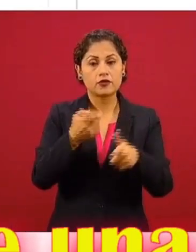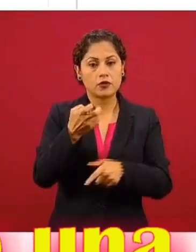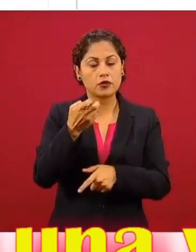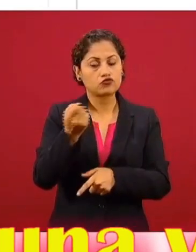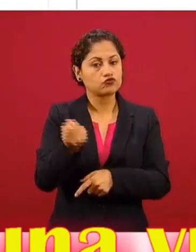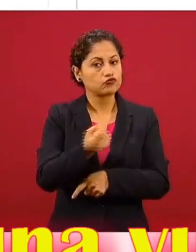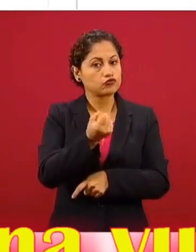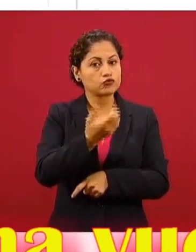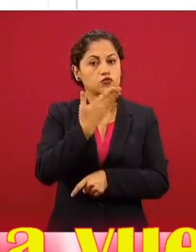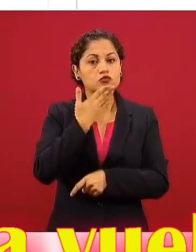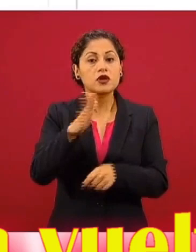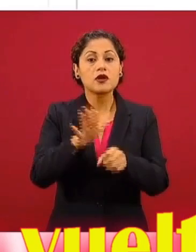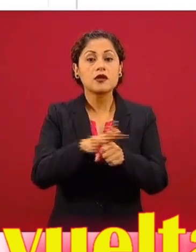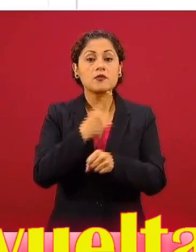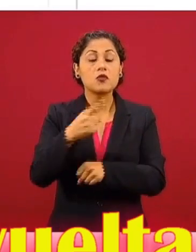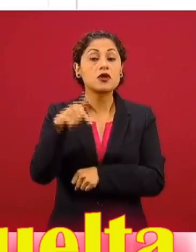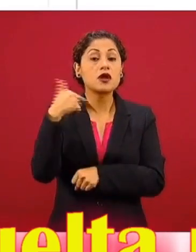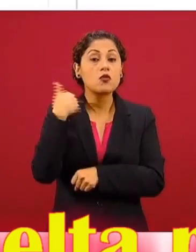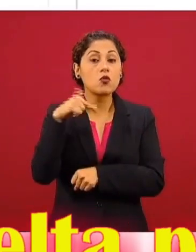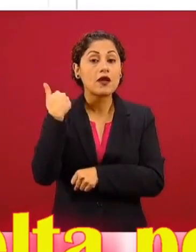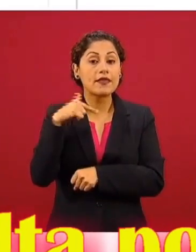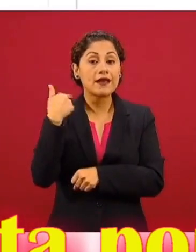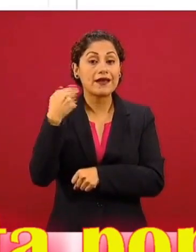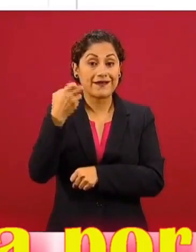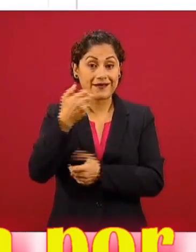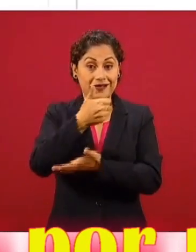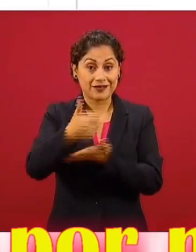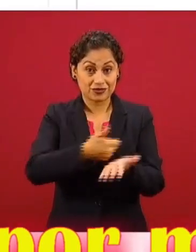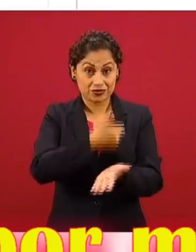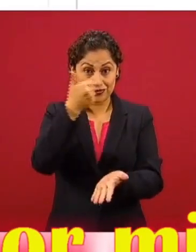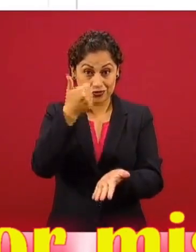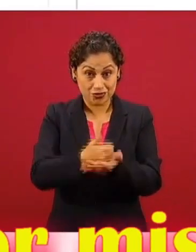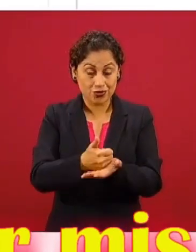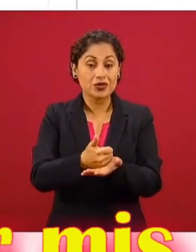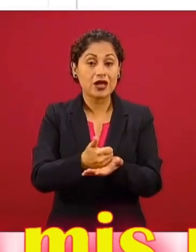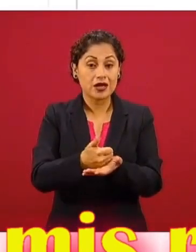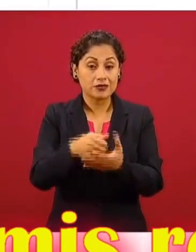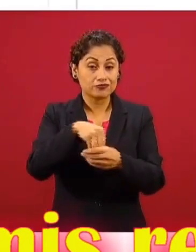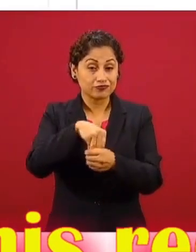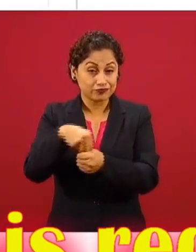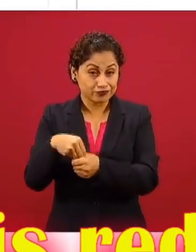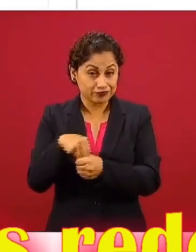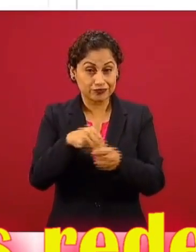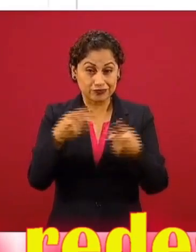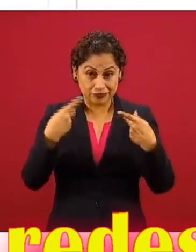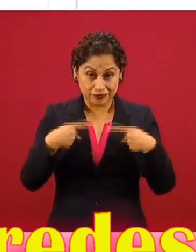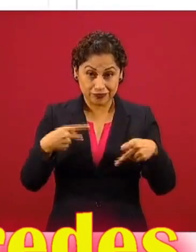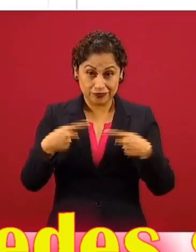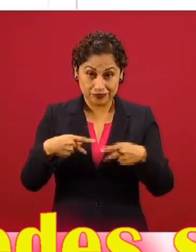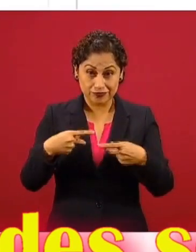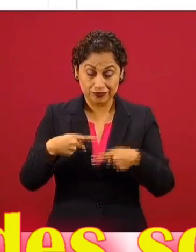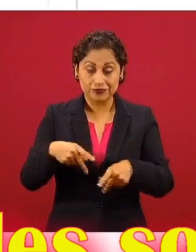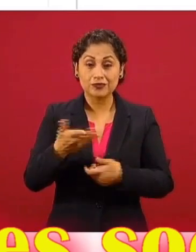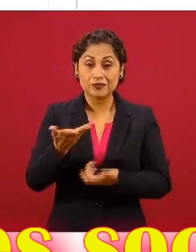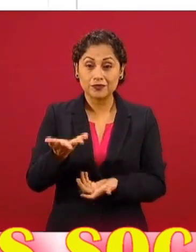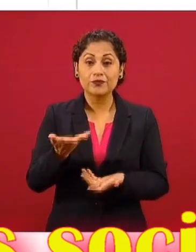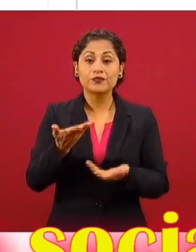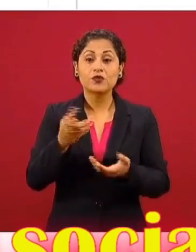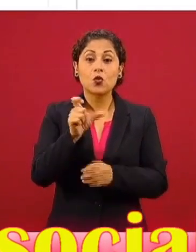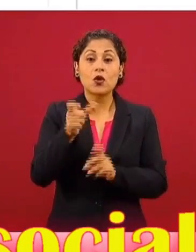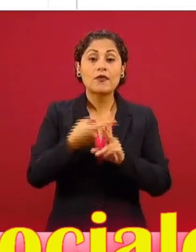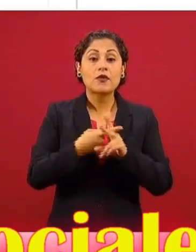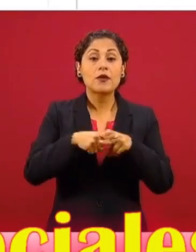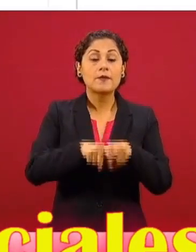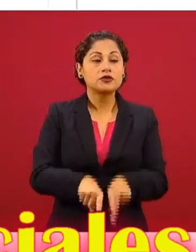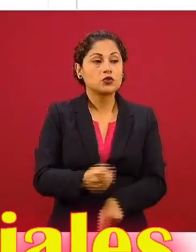porque teniendo a Guadalajara la segunda zona metropolitana más poblada de la República, justo cuando empezó con